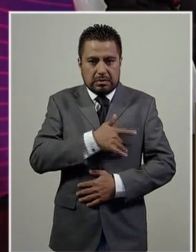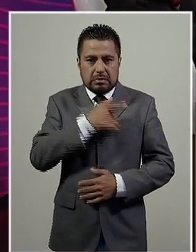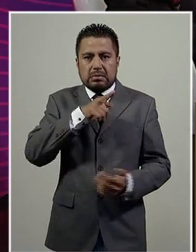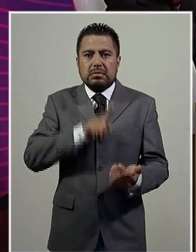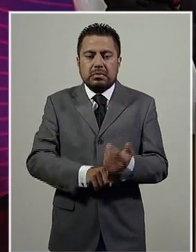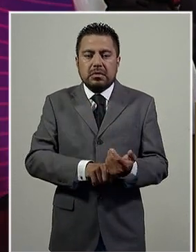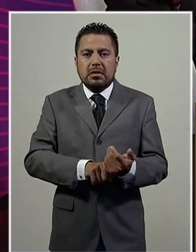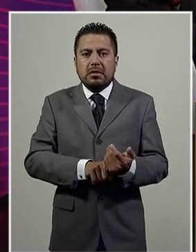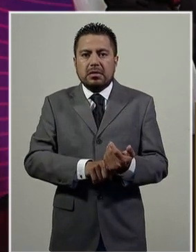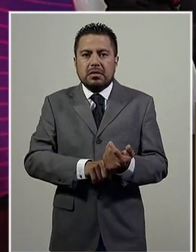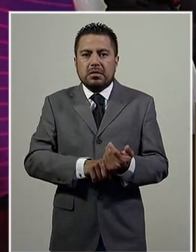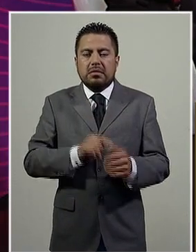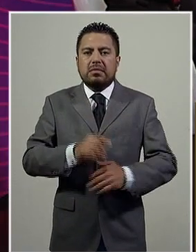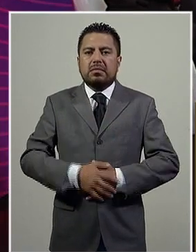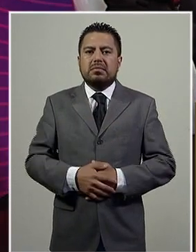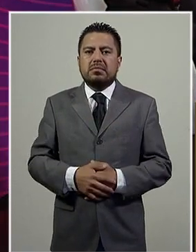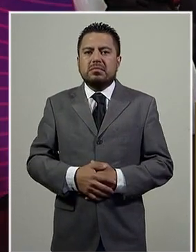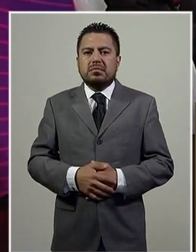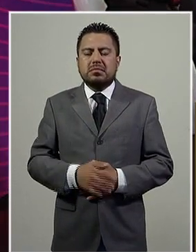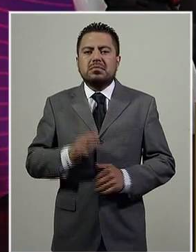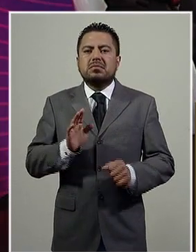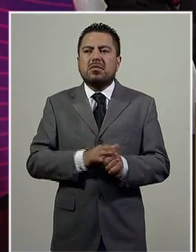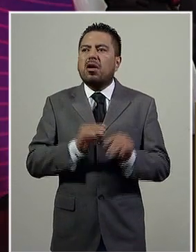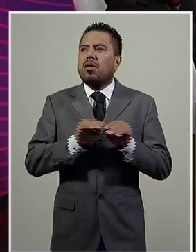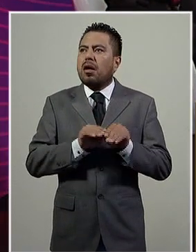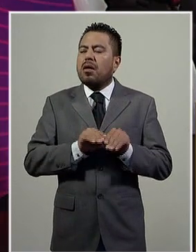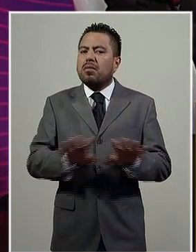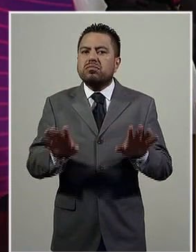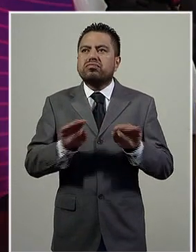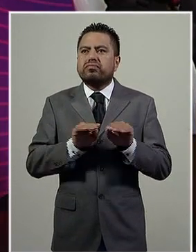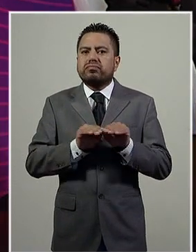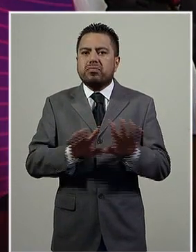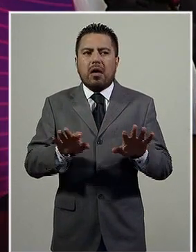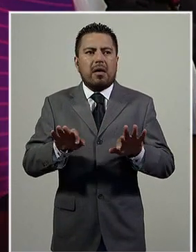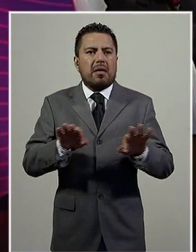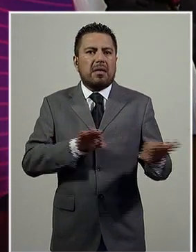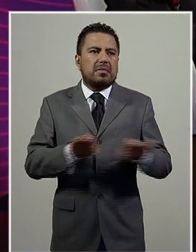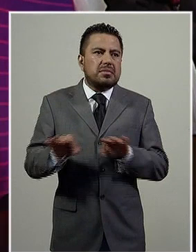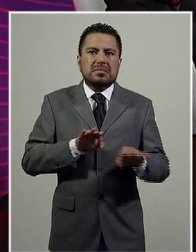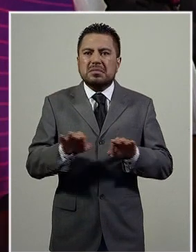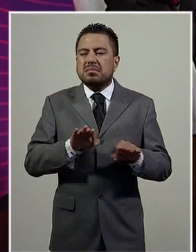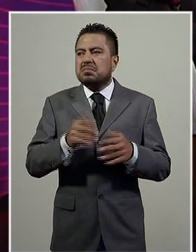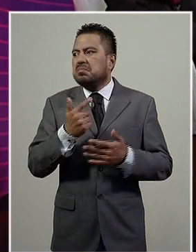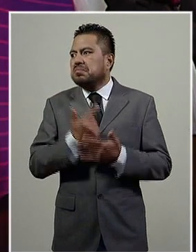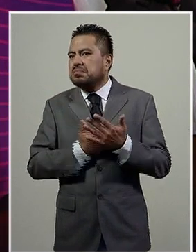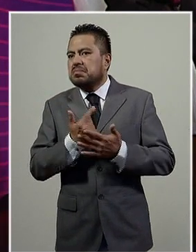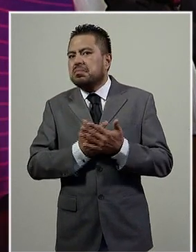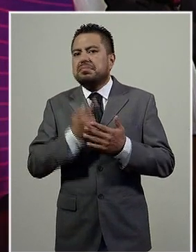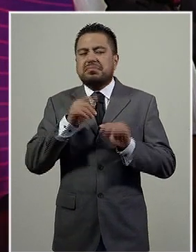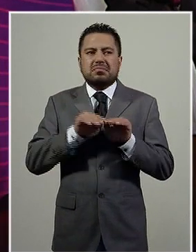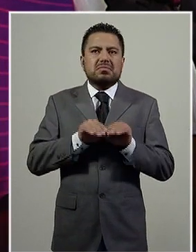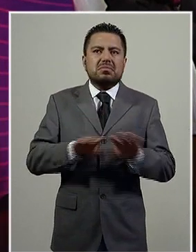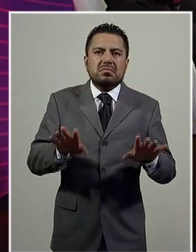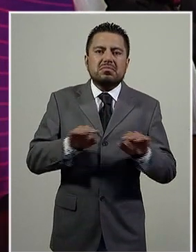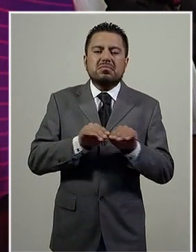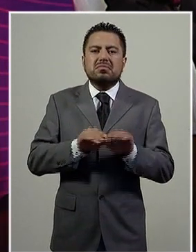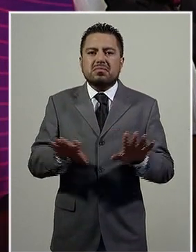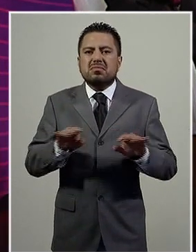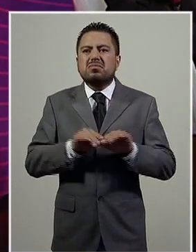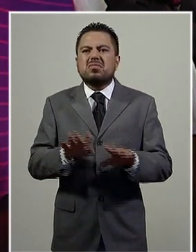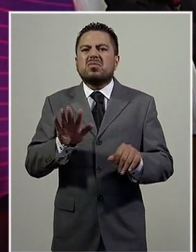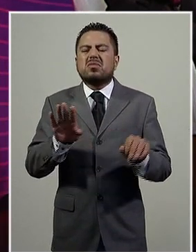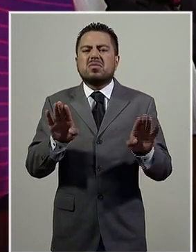que por los anuncios de trabajo, por los anuncios para ir